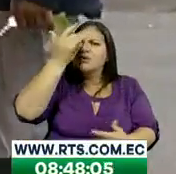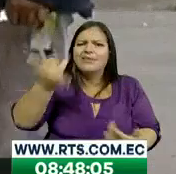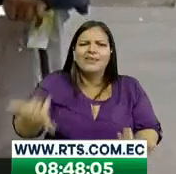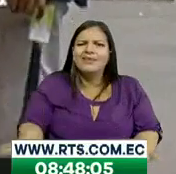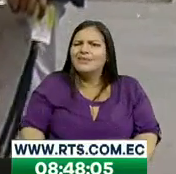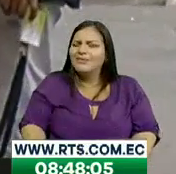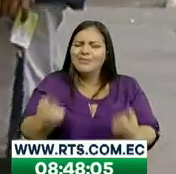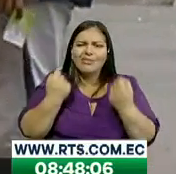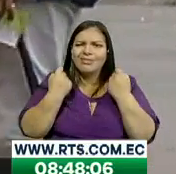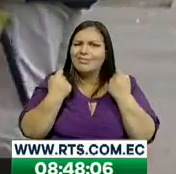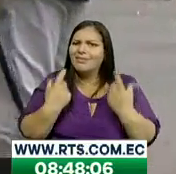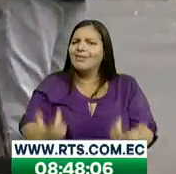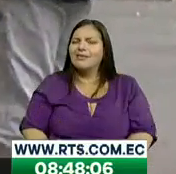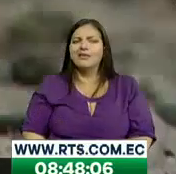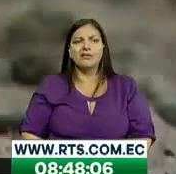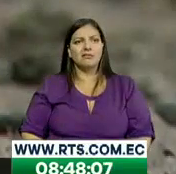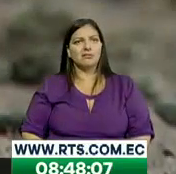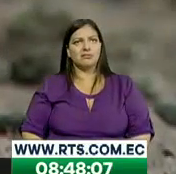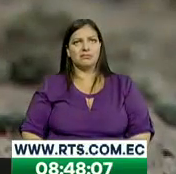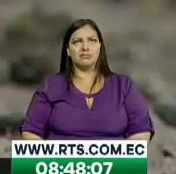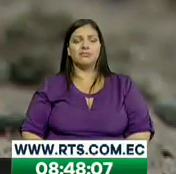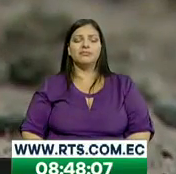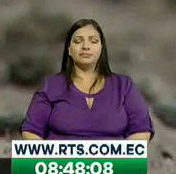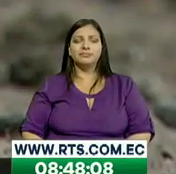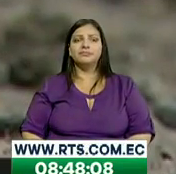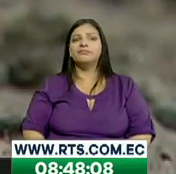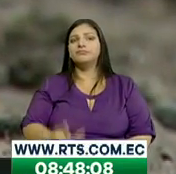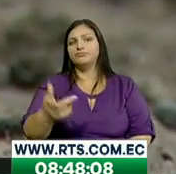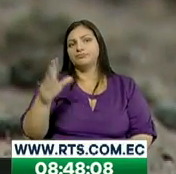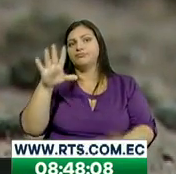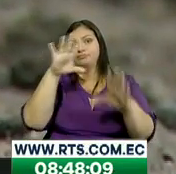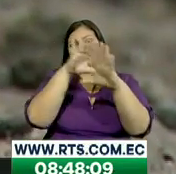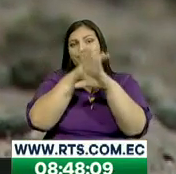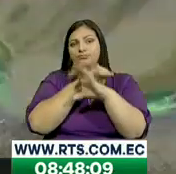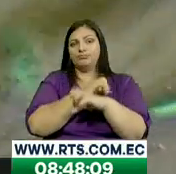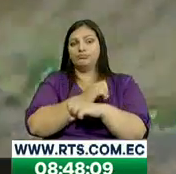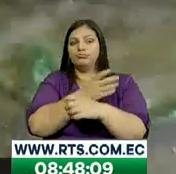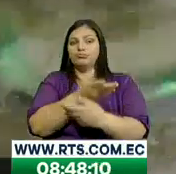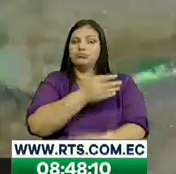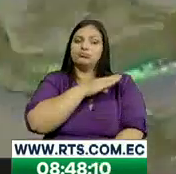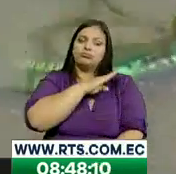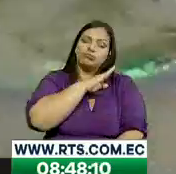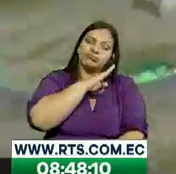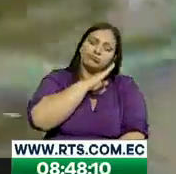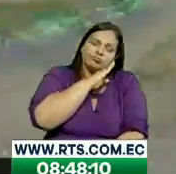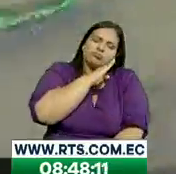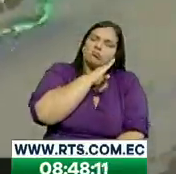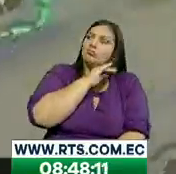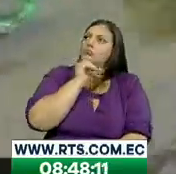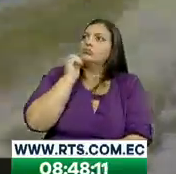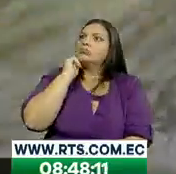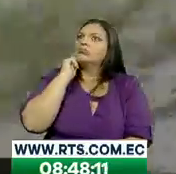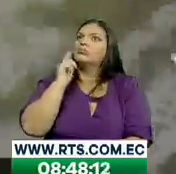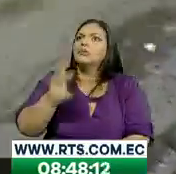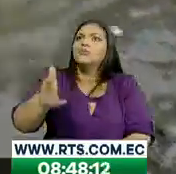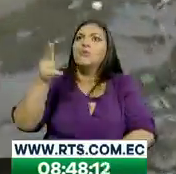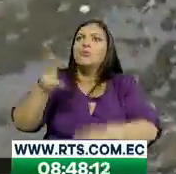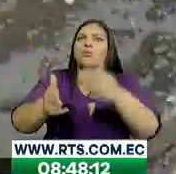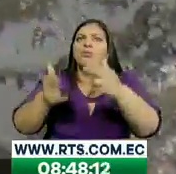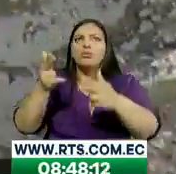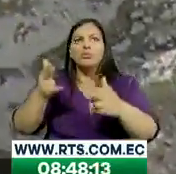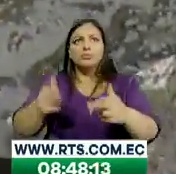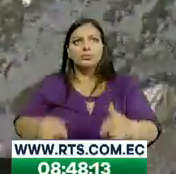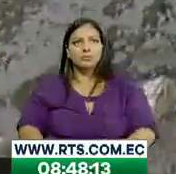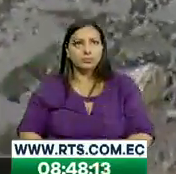hora ya permanecían tranquilos en la comodidad de sus hogares. Por la gorra no le impactó mucho en la